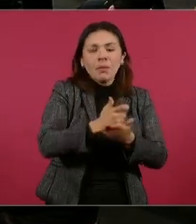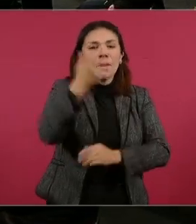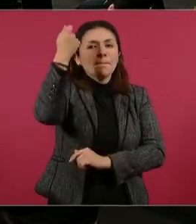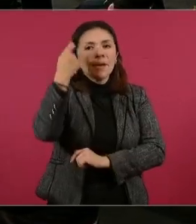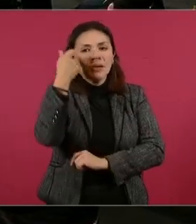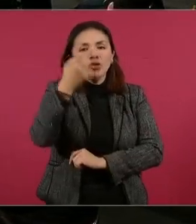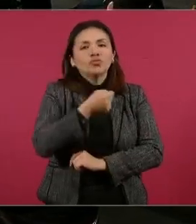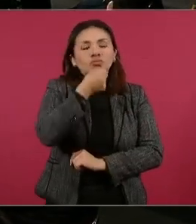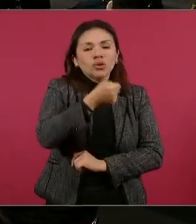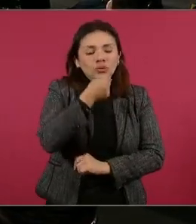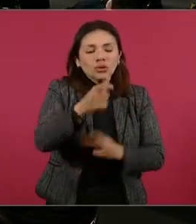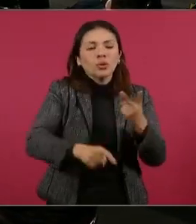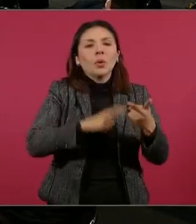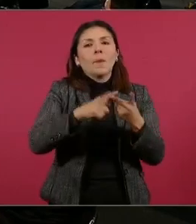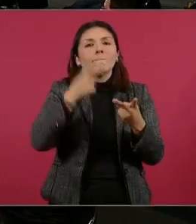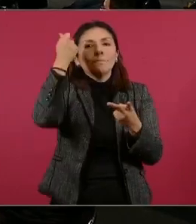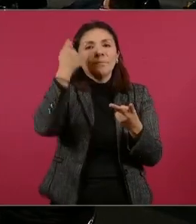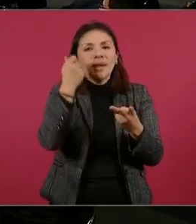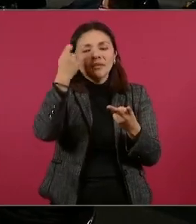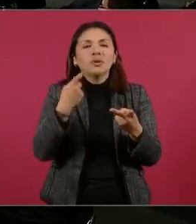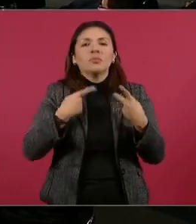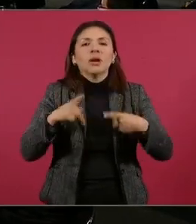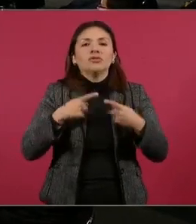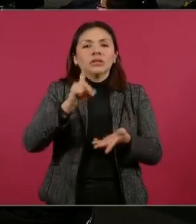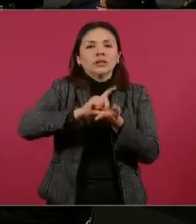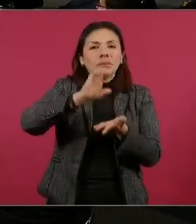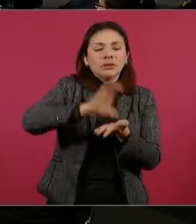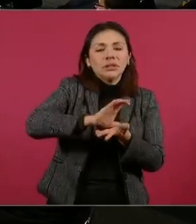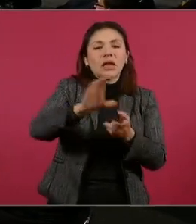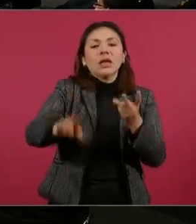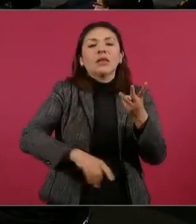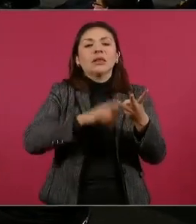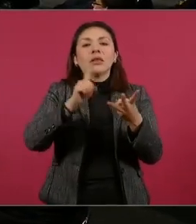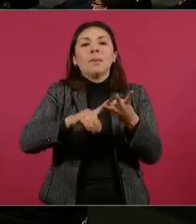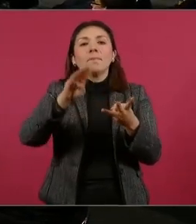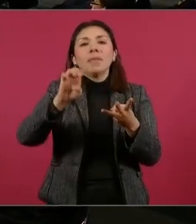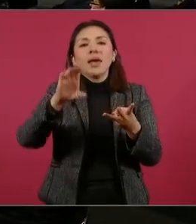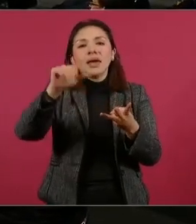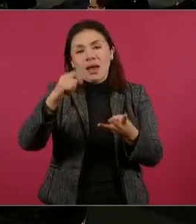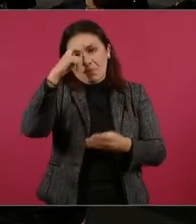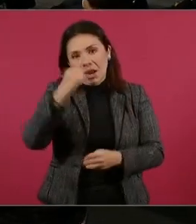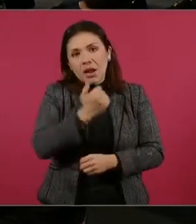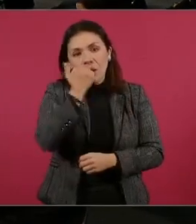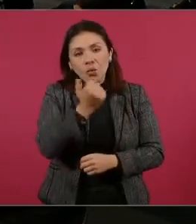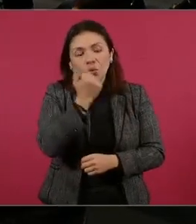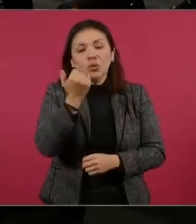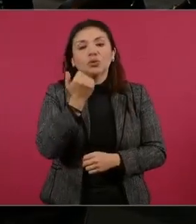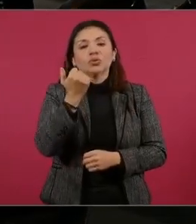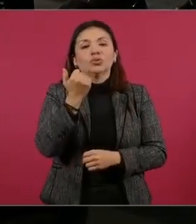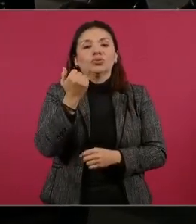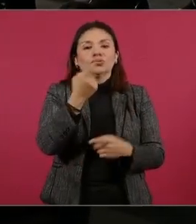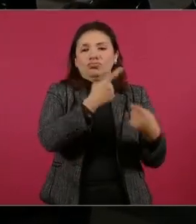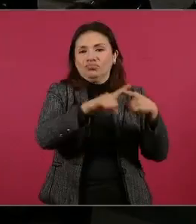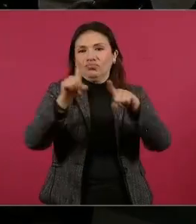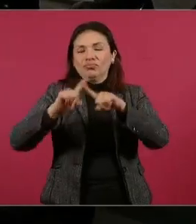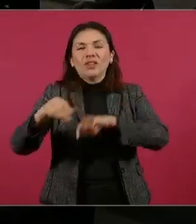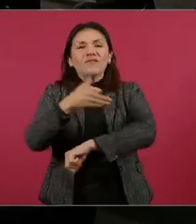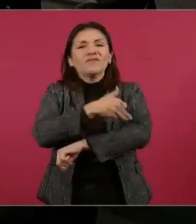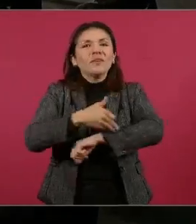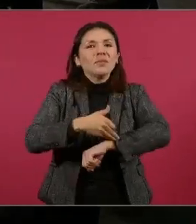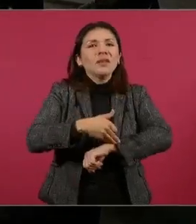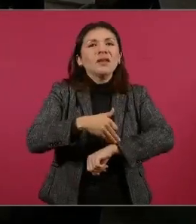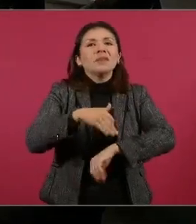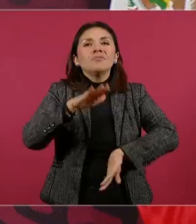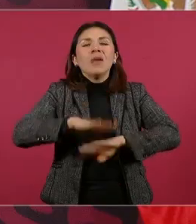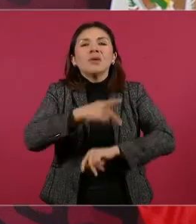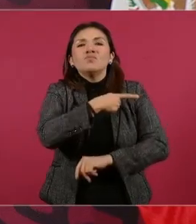las pensiones a personas con discapacidad las becas para estudiantes de familias de